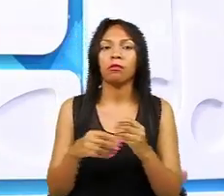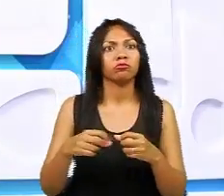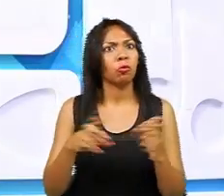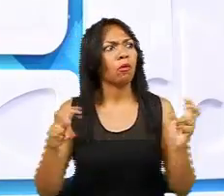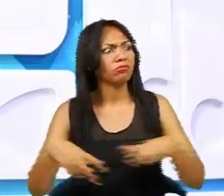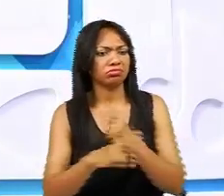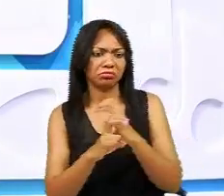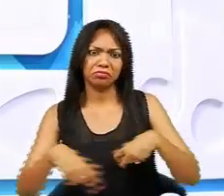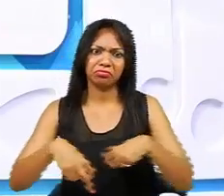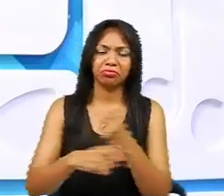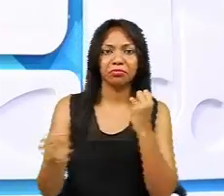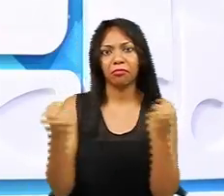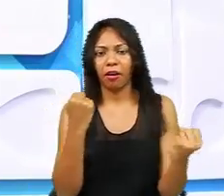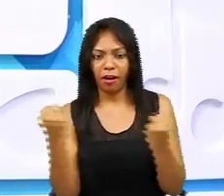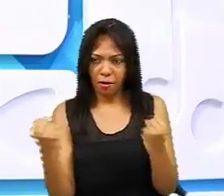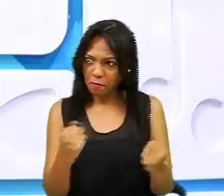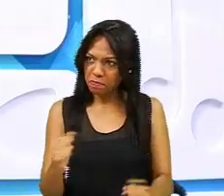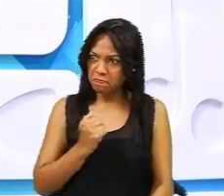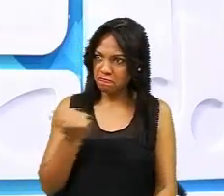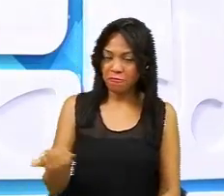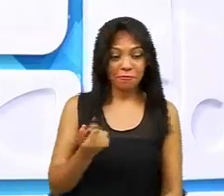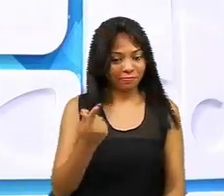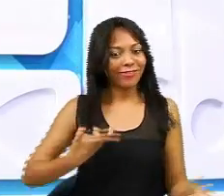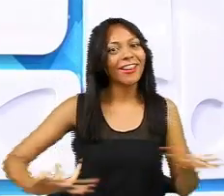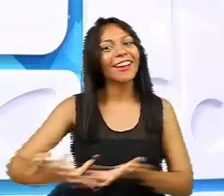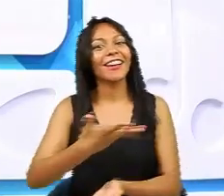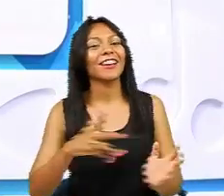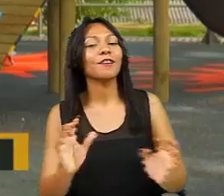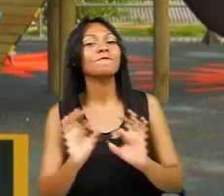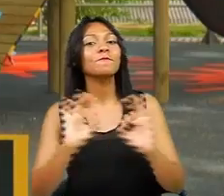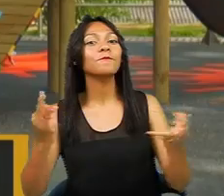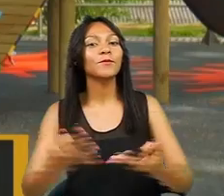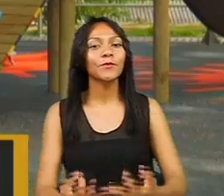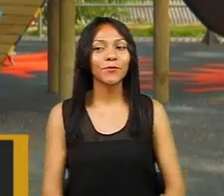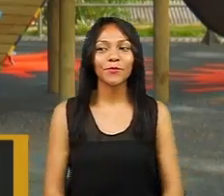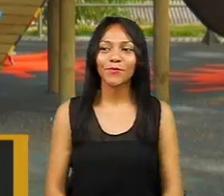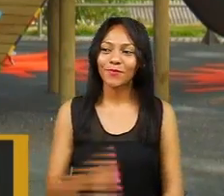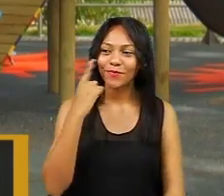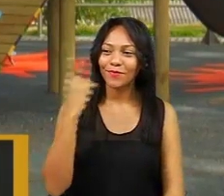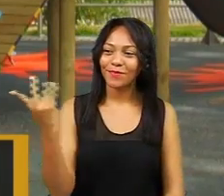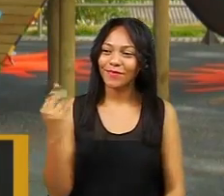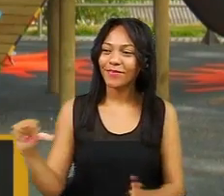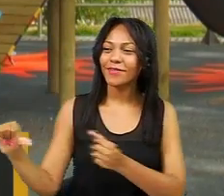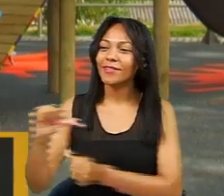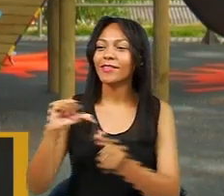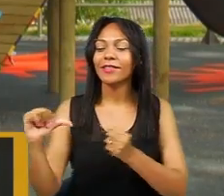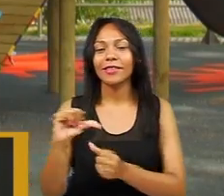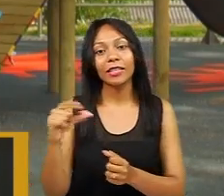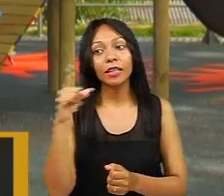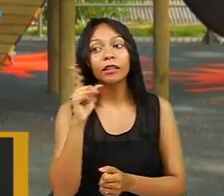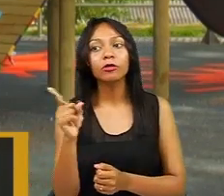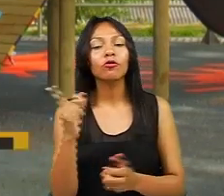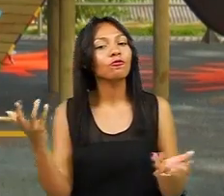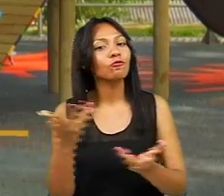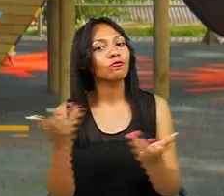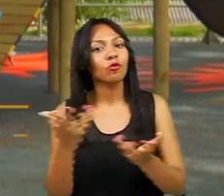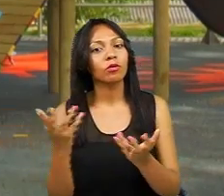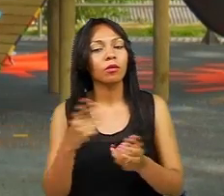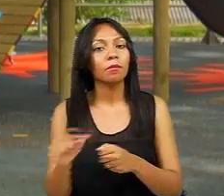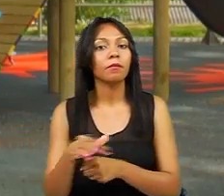libre, todo para disfrutar en familia. Este es el Parque Gonzalo Jiménez de Quesada, ubicado en el barrio